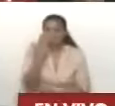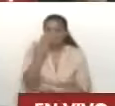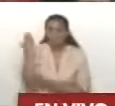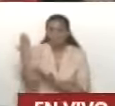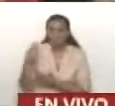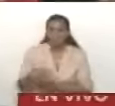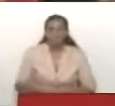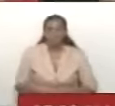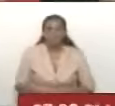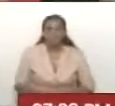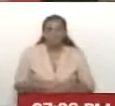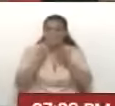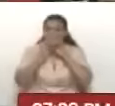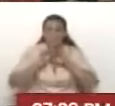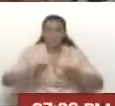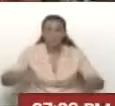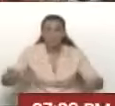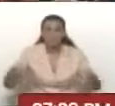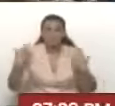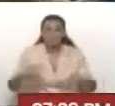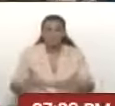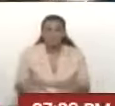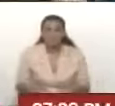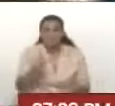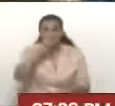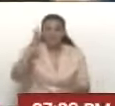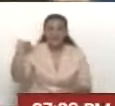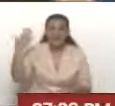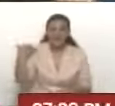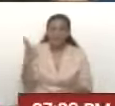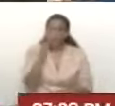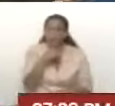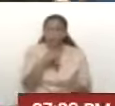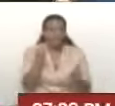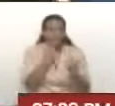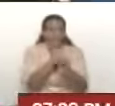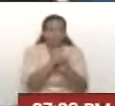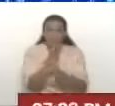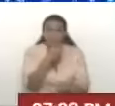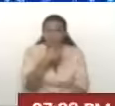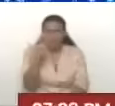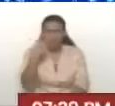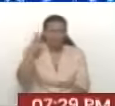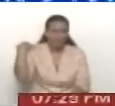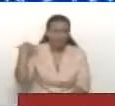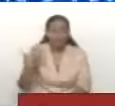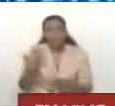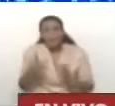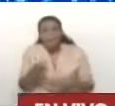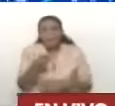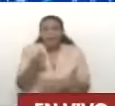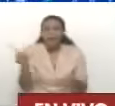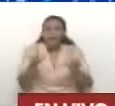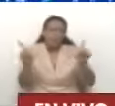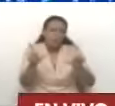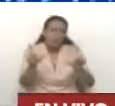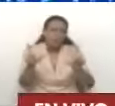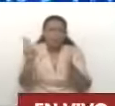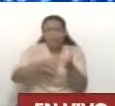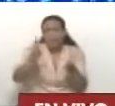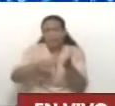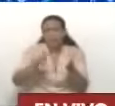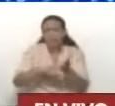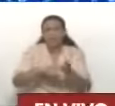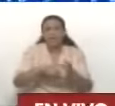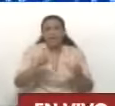Se hizo viral. Se hizo viral en aquella época, no había redes sociales. No, habían cuatro canales de televisión. Era Radio